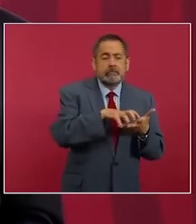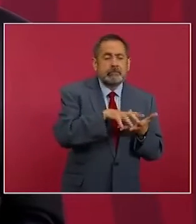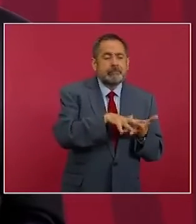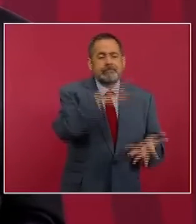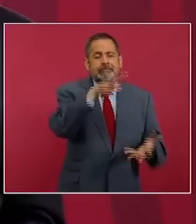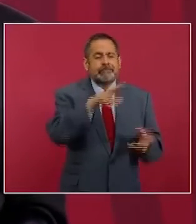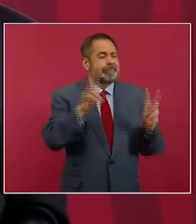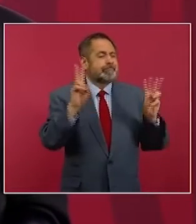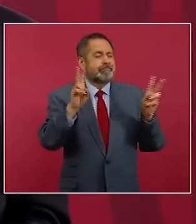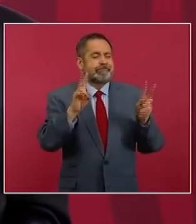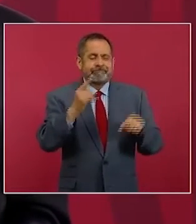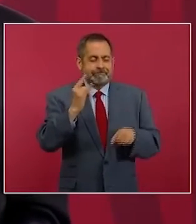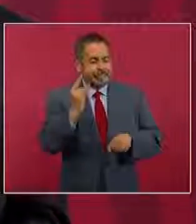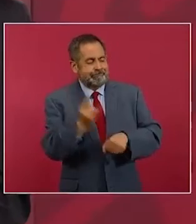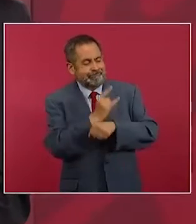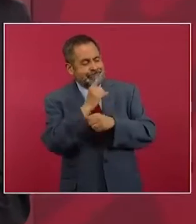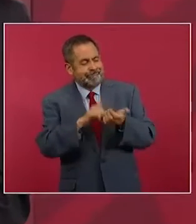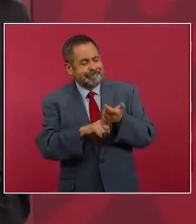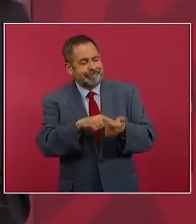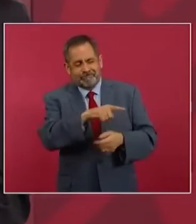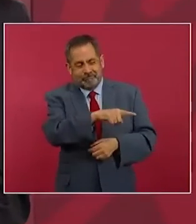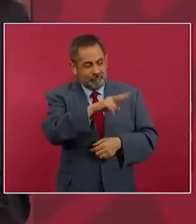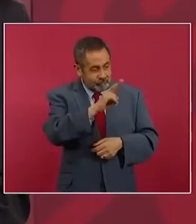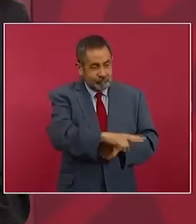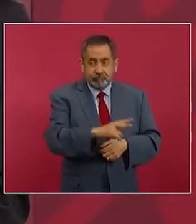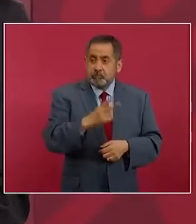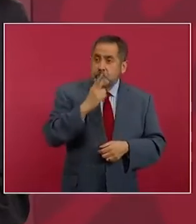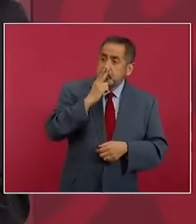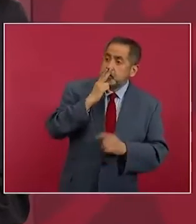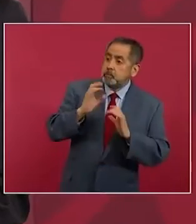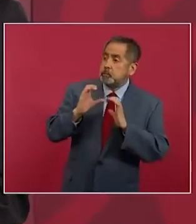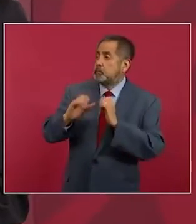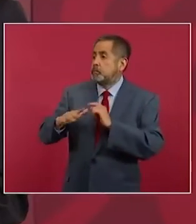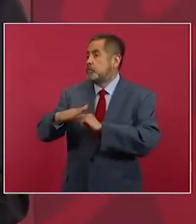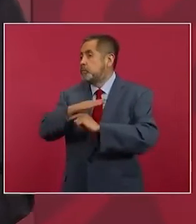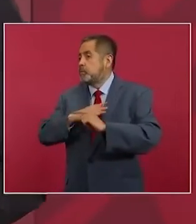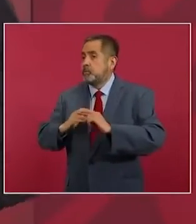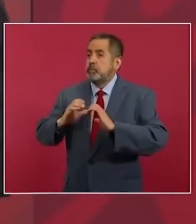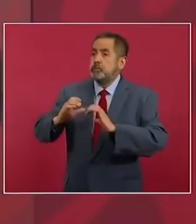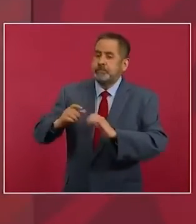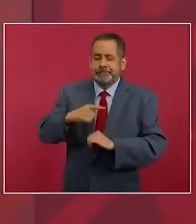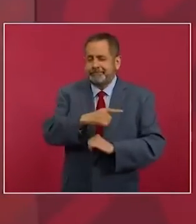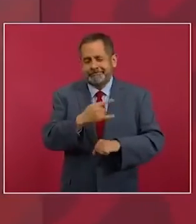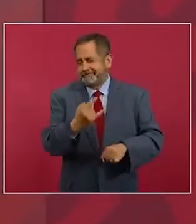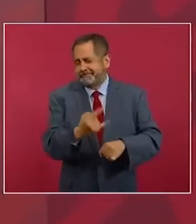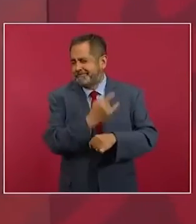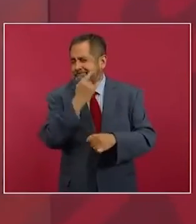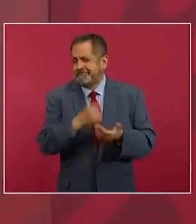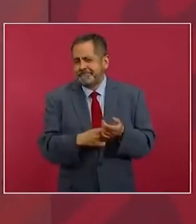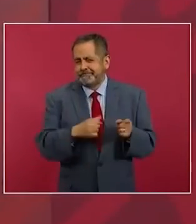pseudoambientalistas, más que nada